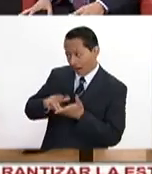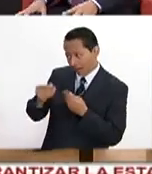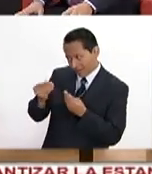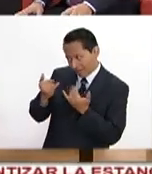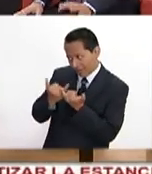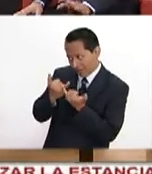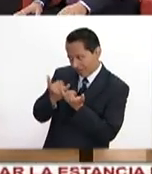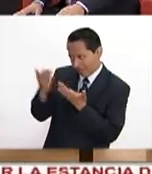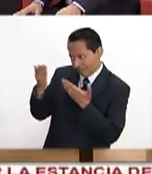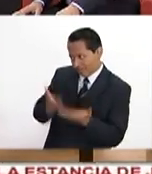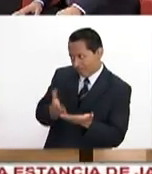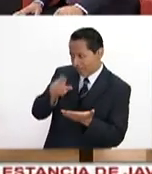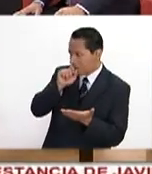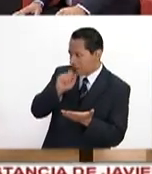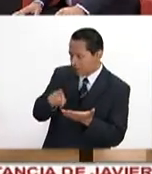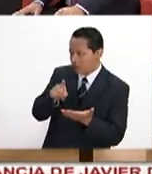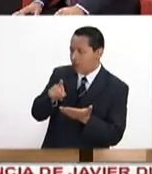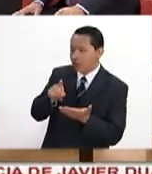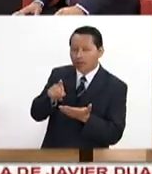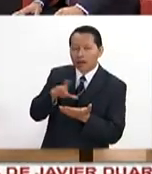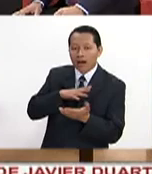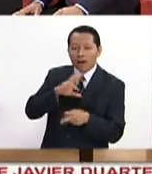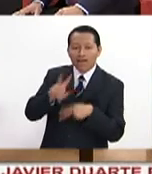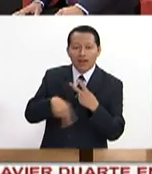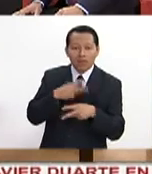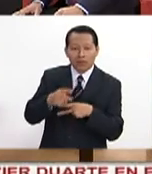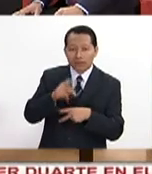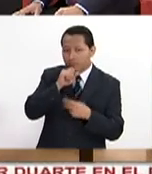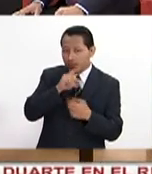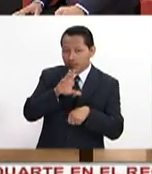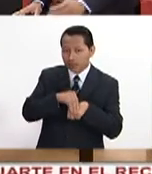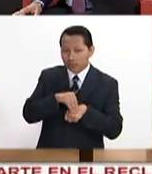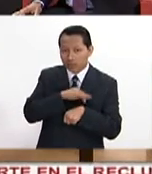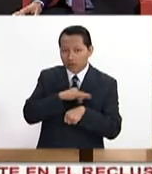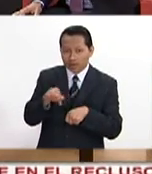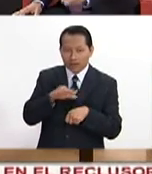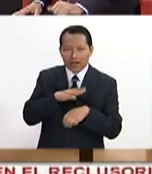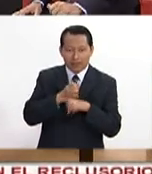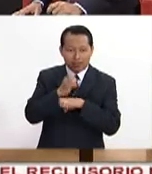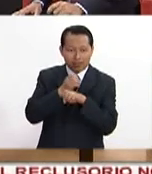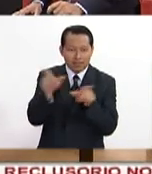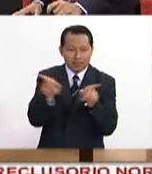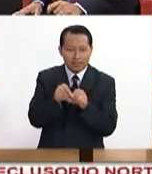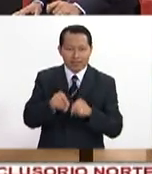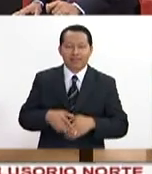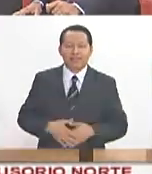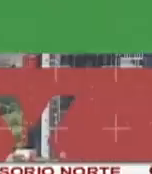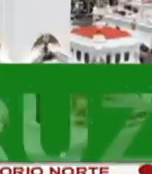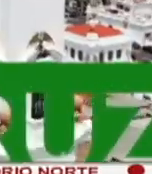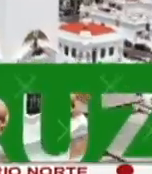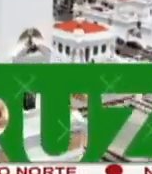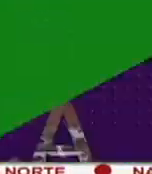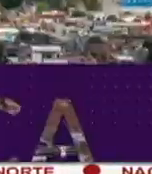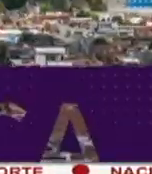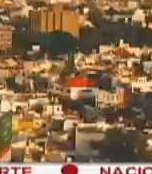Muchísimas gracias por estar con nosotros. Vamos, si nos lo permiten, a las breves del país.